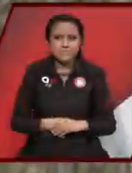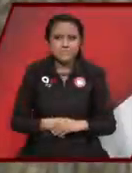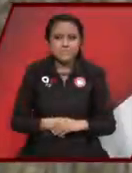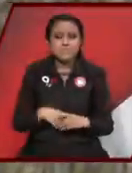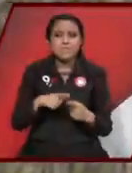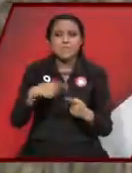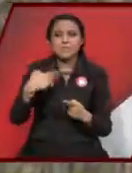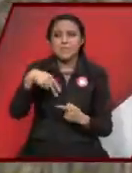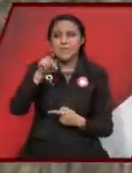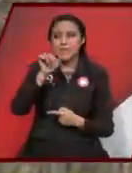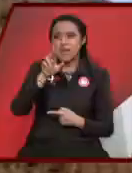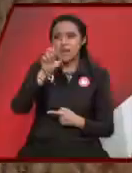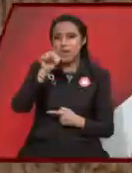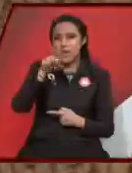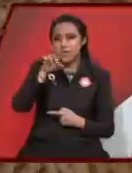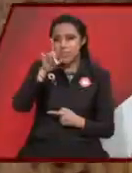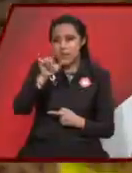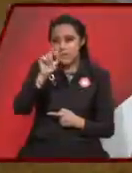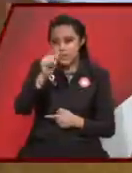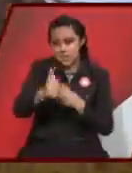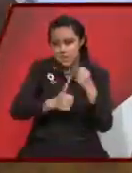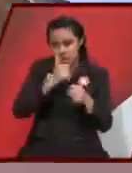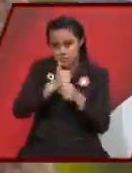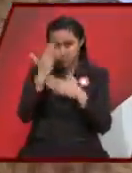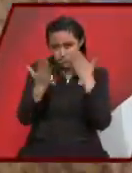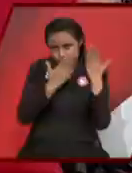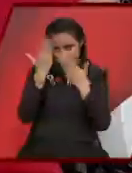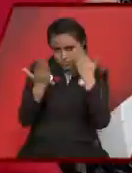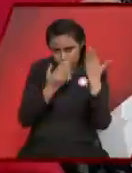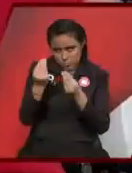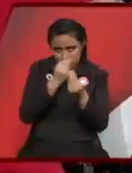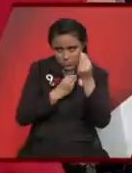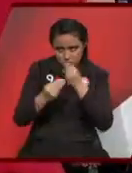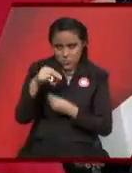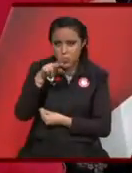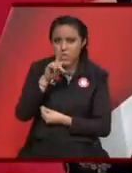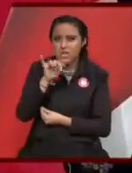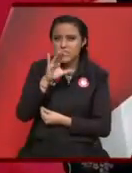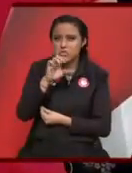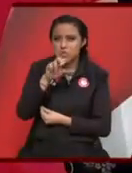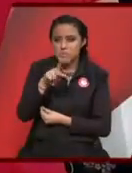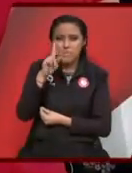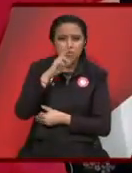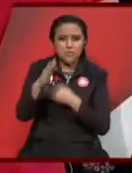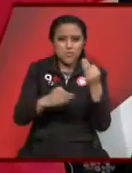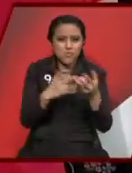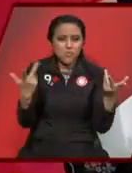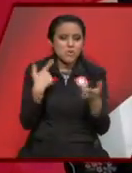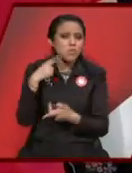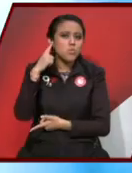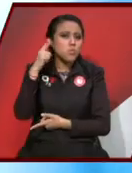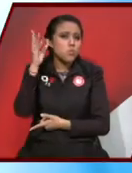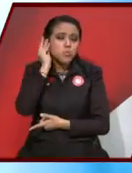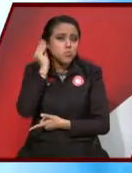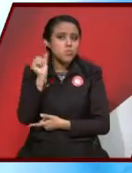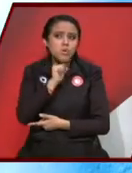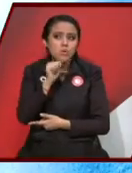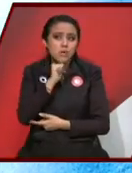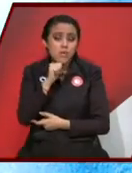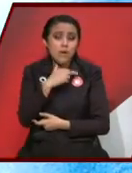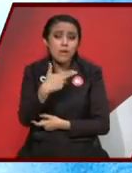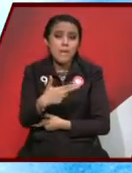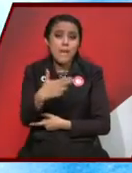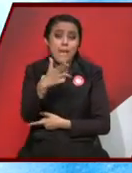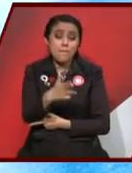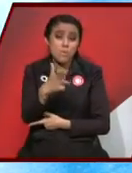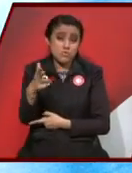Karen Andrea tiene 20 años, estudia la licenciatura en nutrición. Lo extraordinario es que todo lo ha hecho sin escuchar. Nació con una